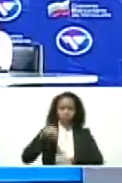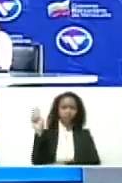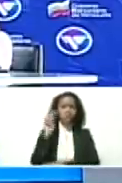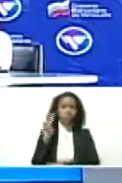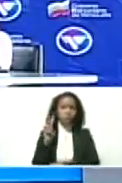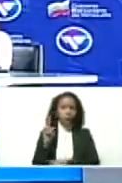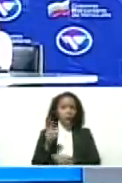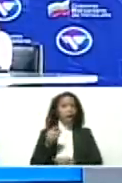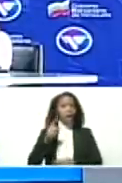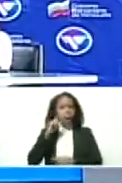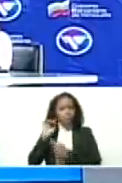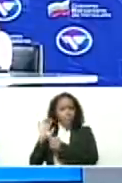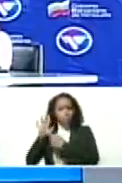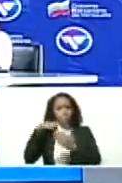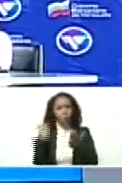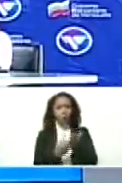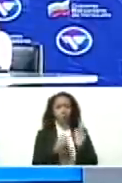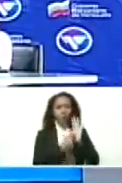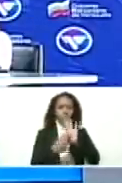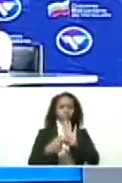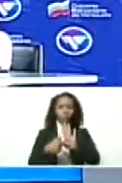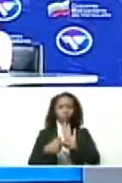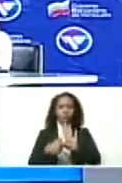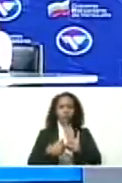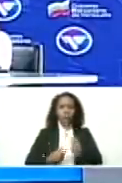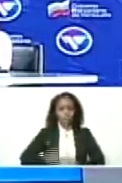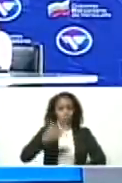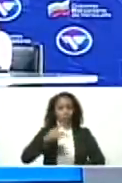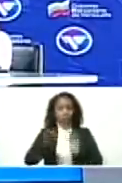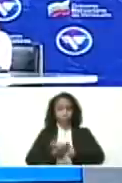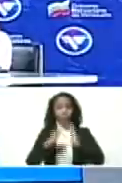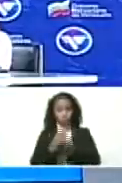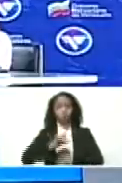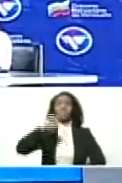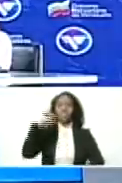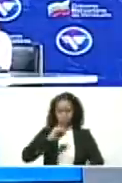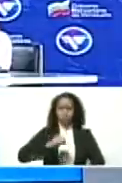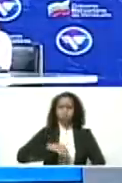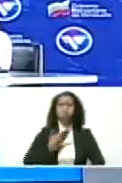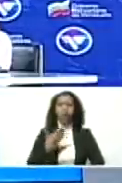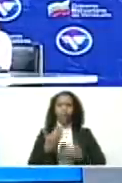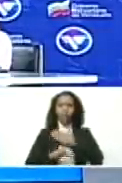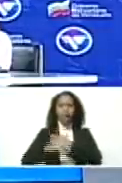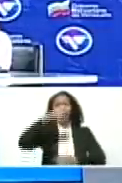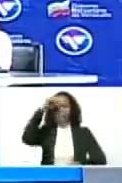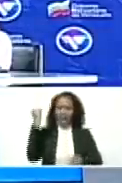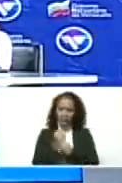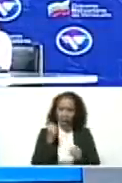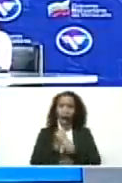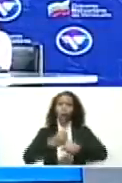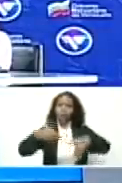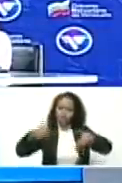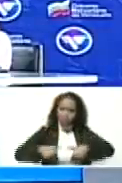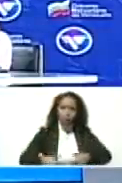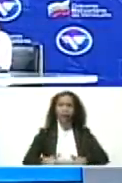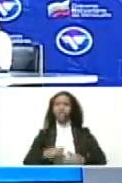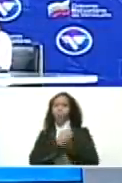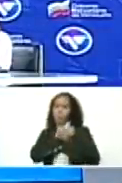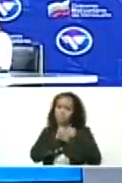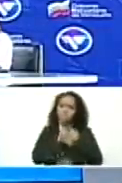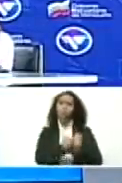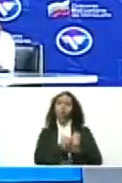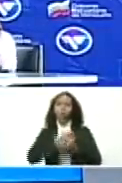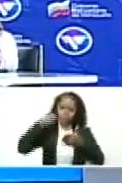ha dado una lección moral al mundo de que sí se puede, con trabajo, con esfuerzo, con amor,